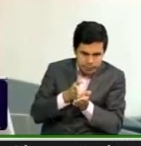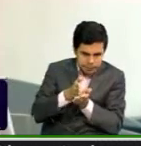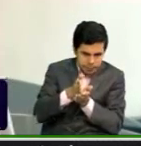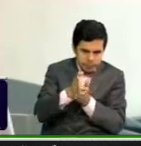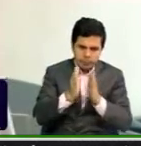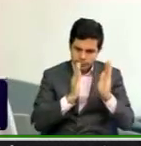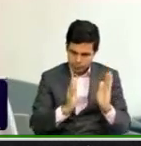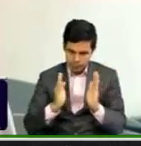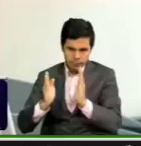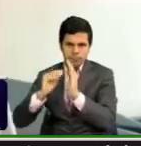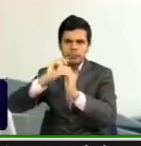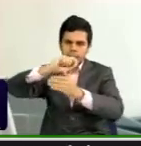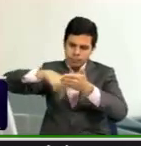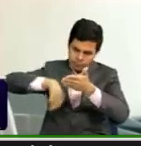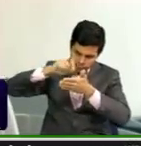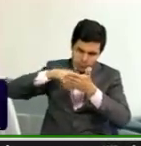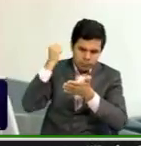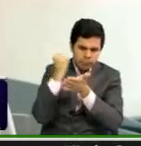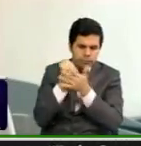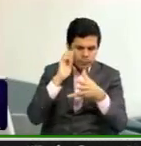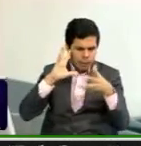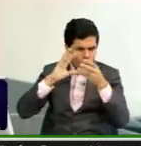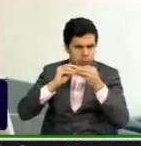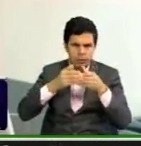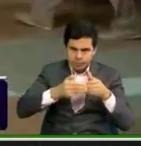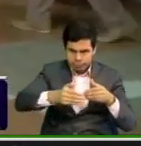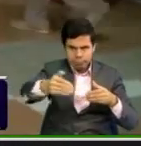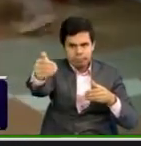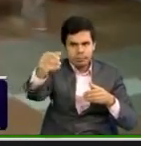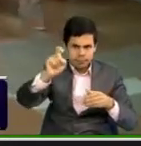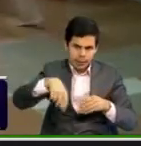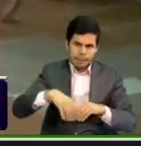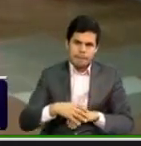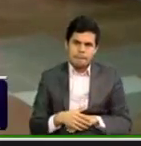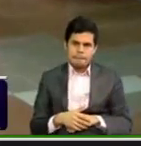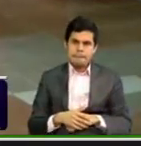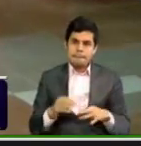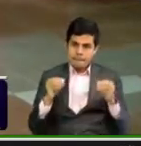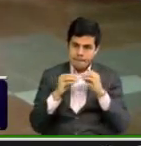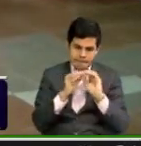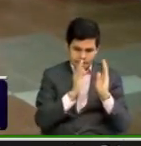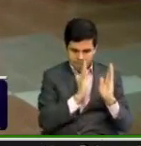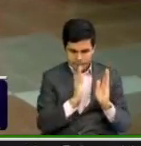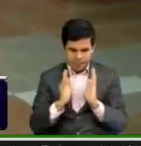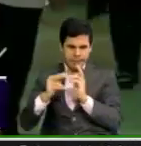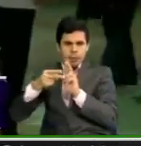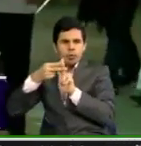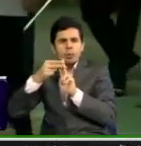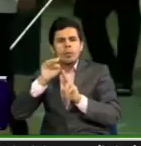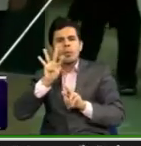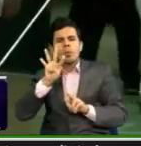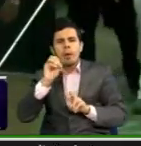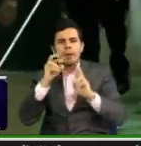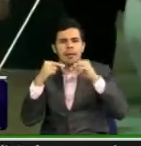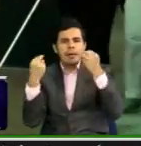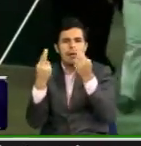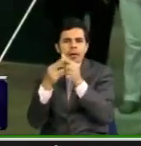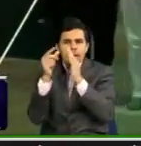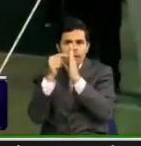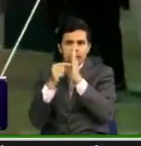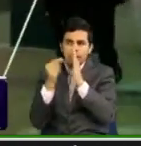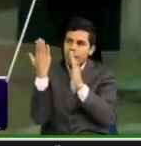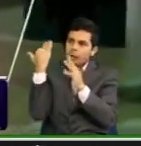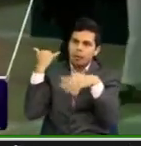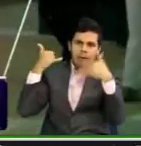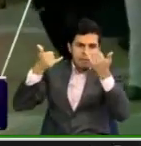hasta la firma del acuerdo final y mucho más allá y precisamente el ciclo número 40 de los diálogos de paz finalizó el